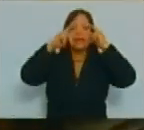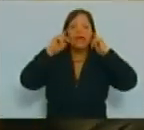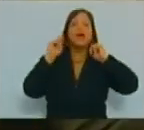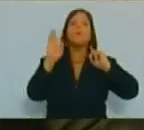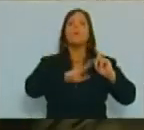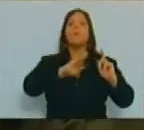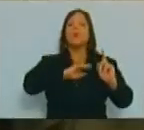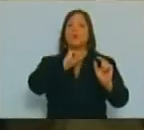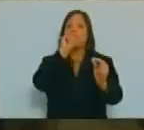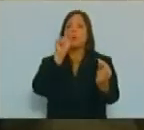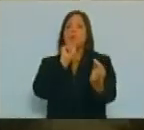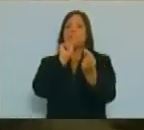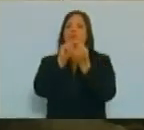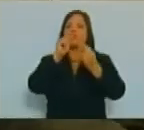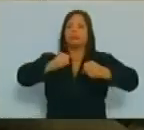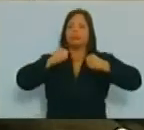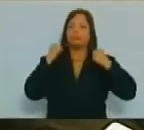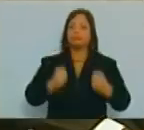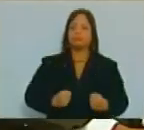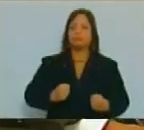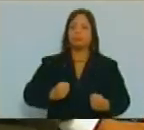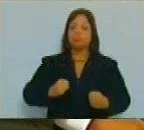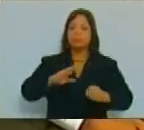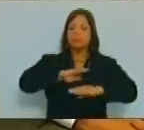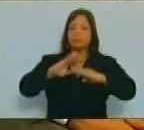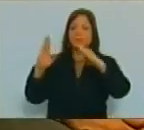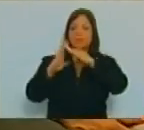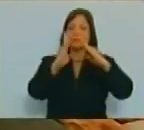acertada en materia de seguridad ciudadana